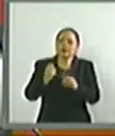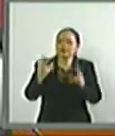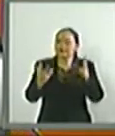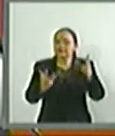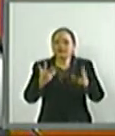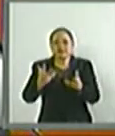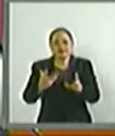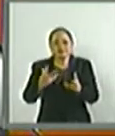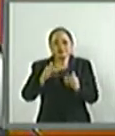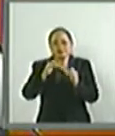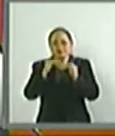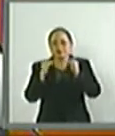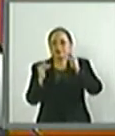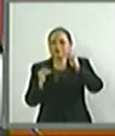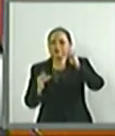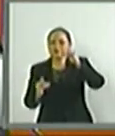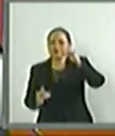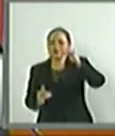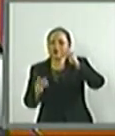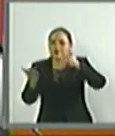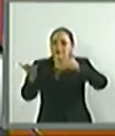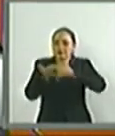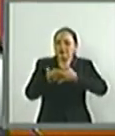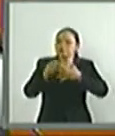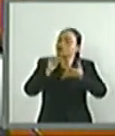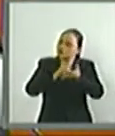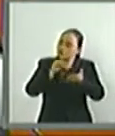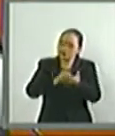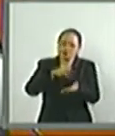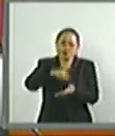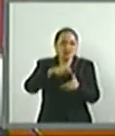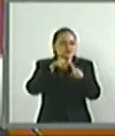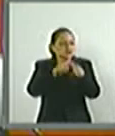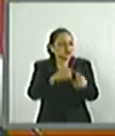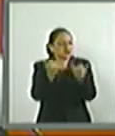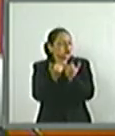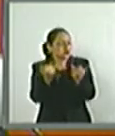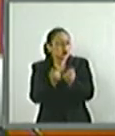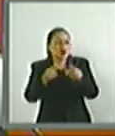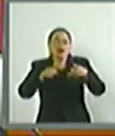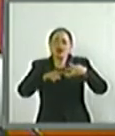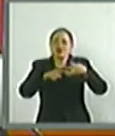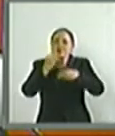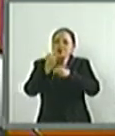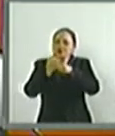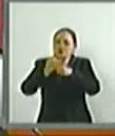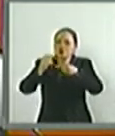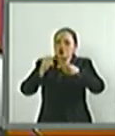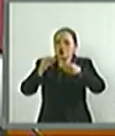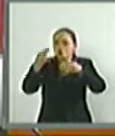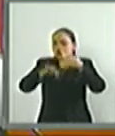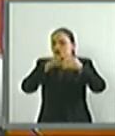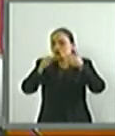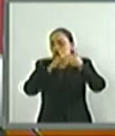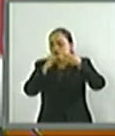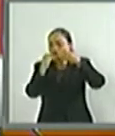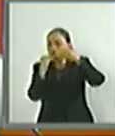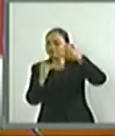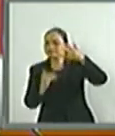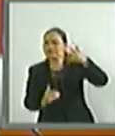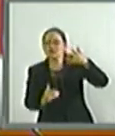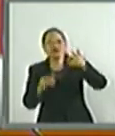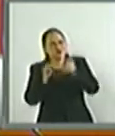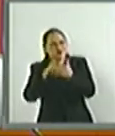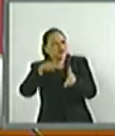estados que están en los lugares intermedios lo han estado de la misma manera en los últimos ejercicios y los que ocupan los últimos lugares lo